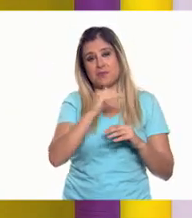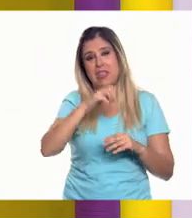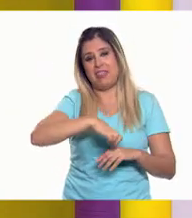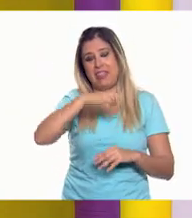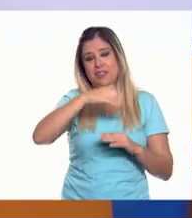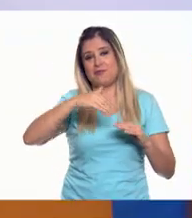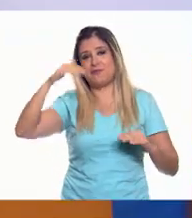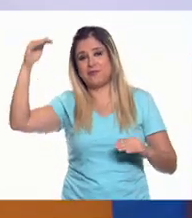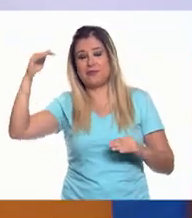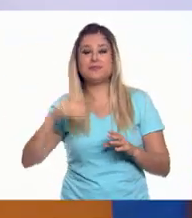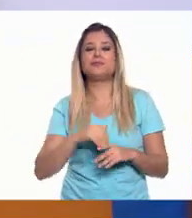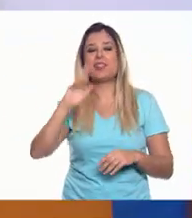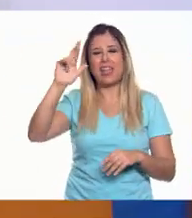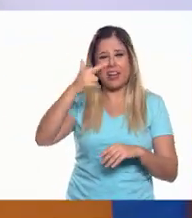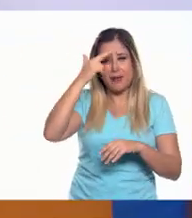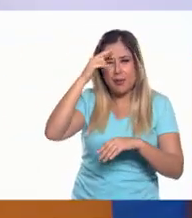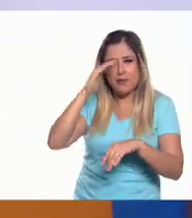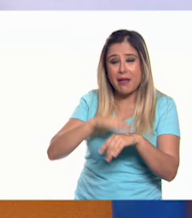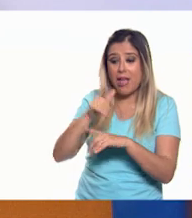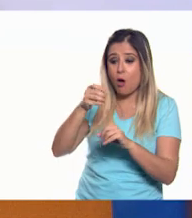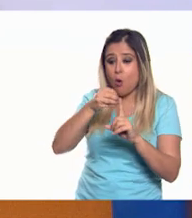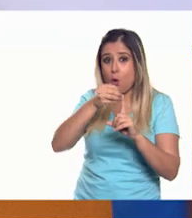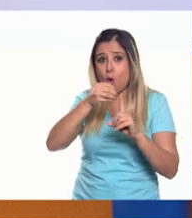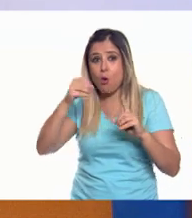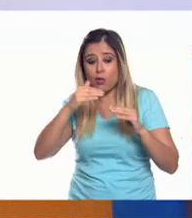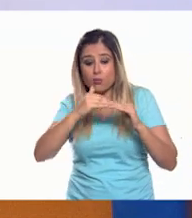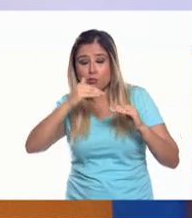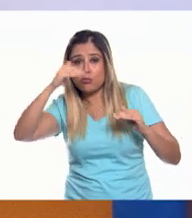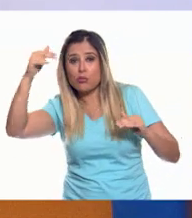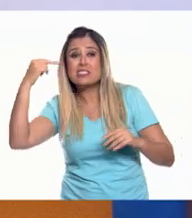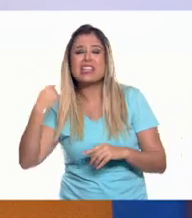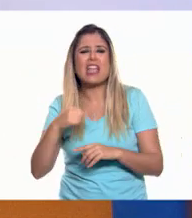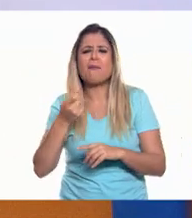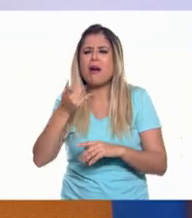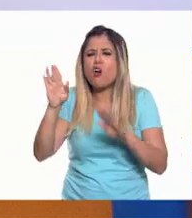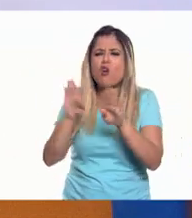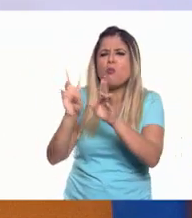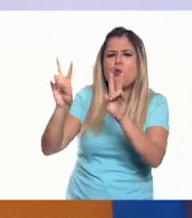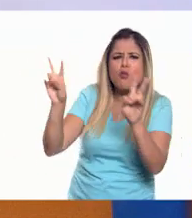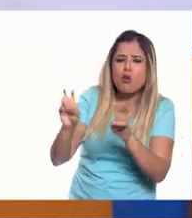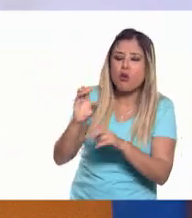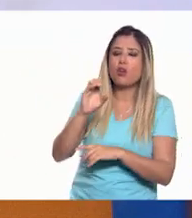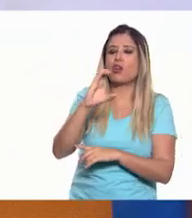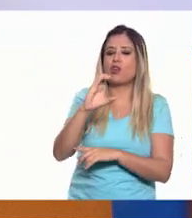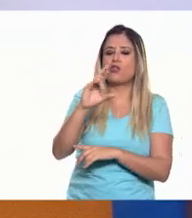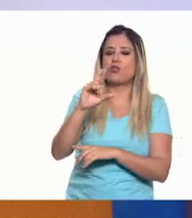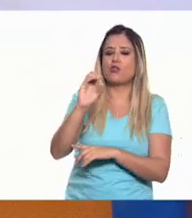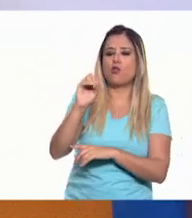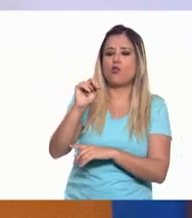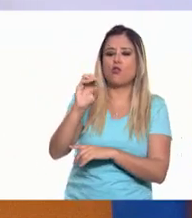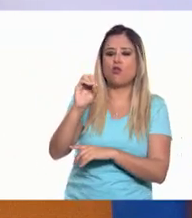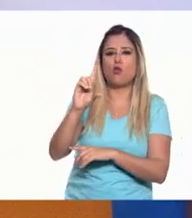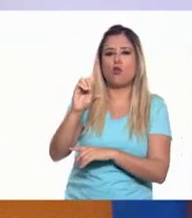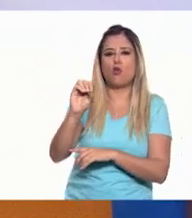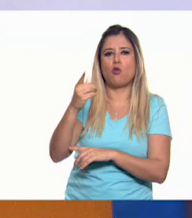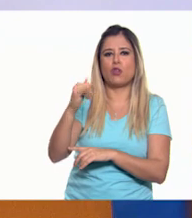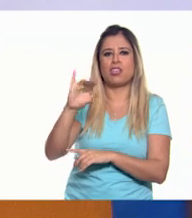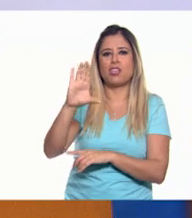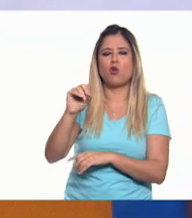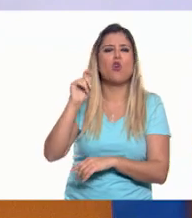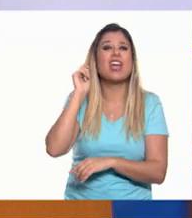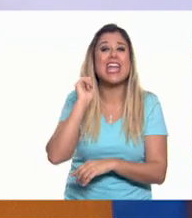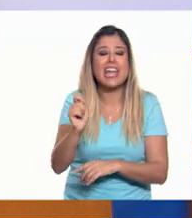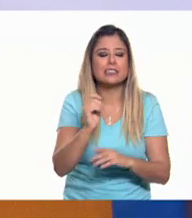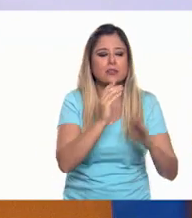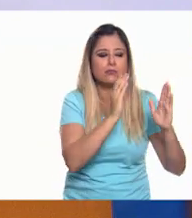este caso. Recordemos que este orden se llama orden cronológico, que es que los episodios van pasando de acuerdo